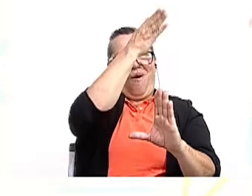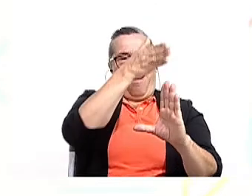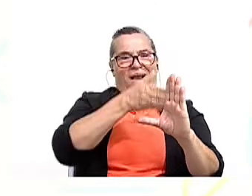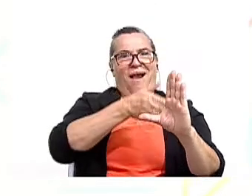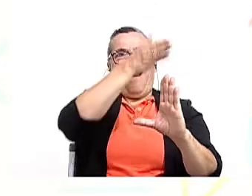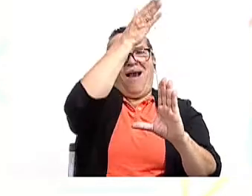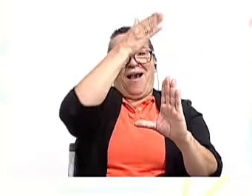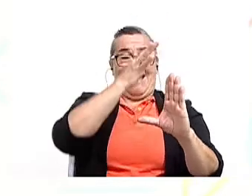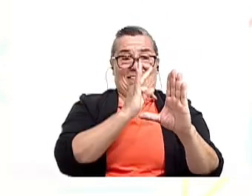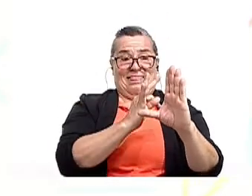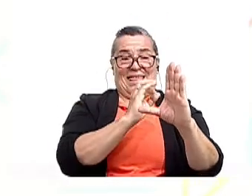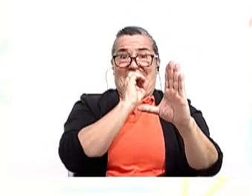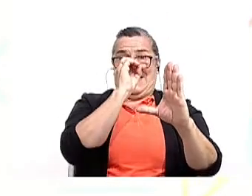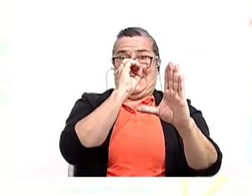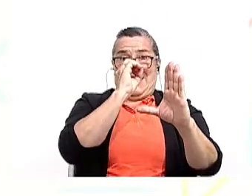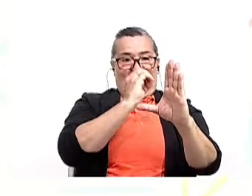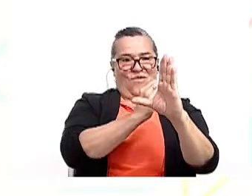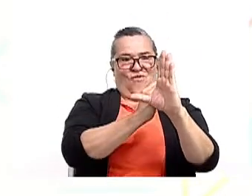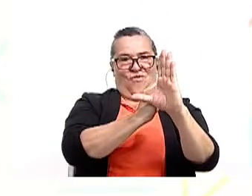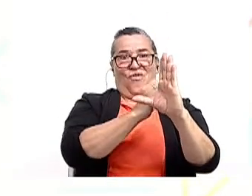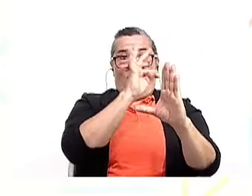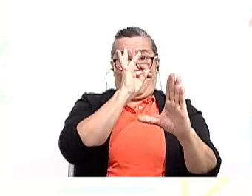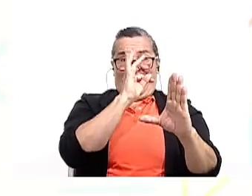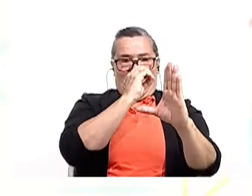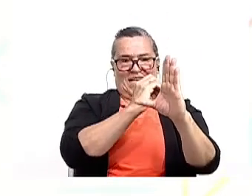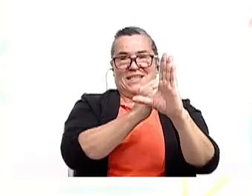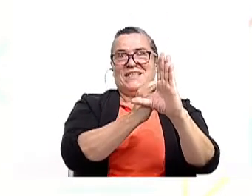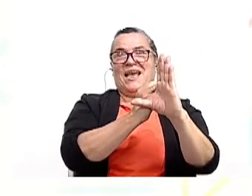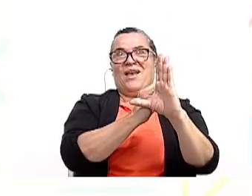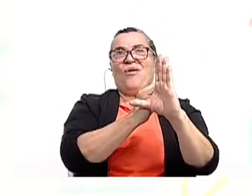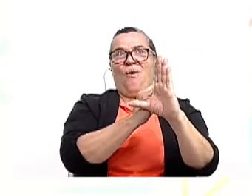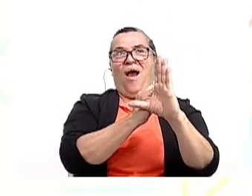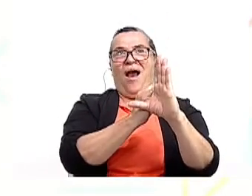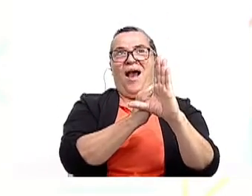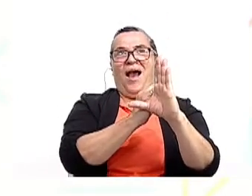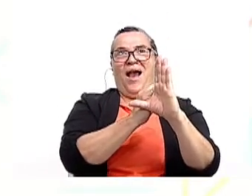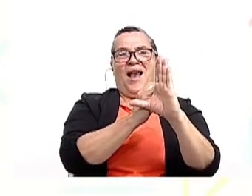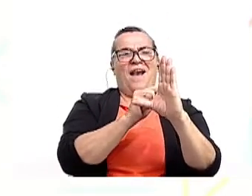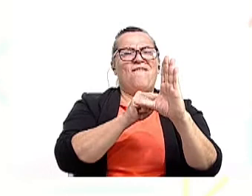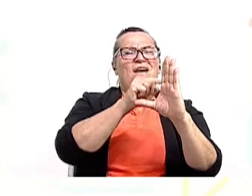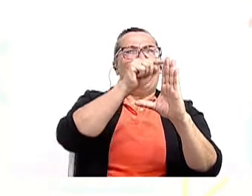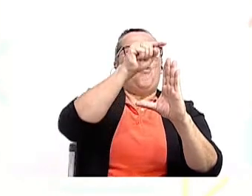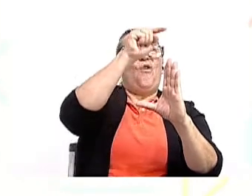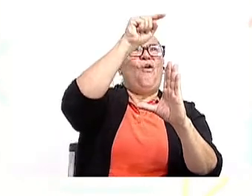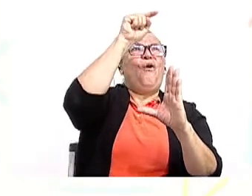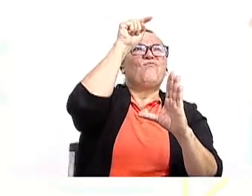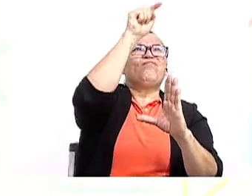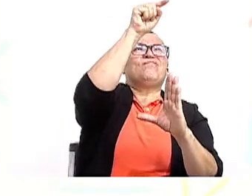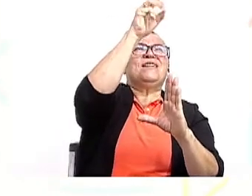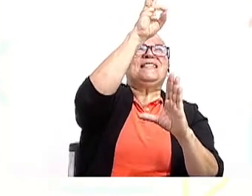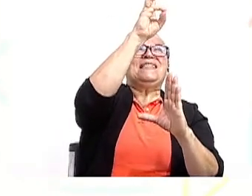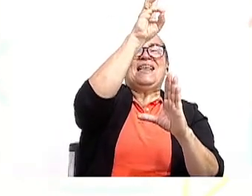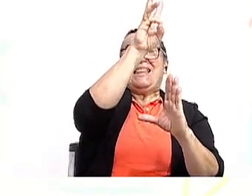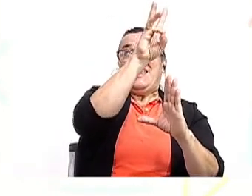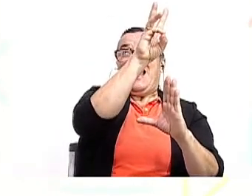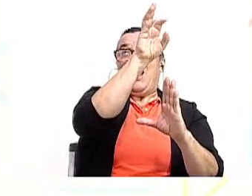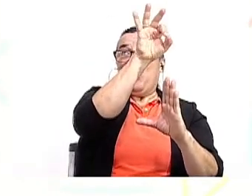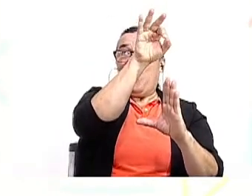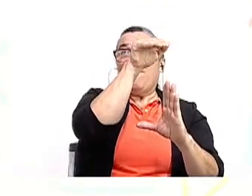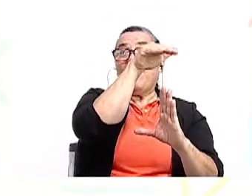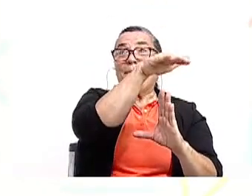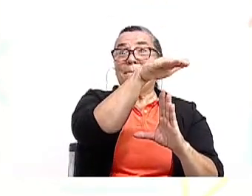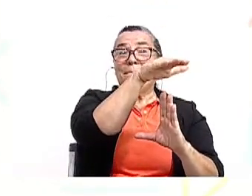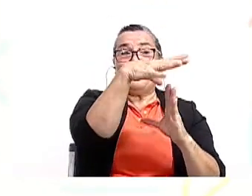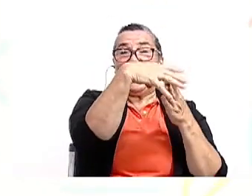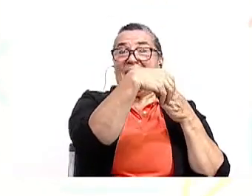decir, cuando t es igual a 0. Eso representa ese 0 ahí. ¿Y cuál era su valor? $69.000. ¿Lo recuerdan? ¿Y